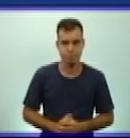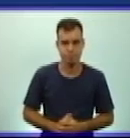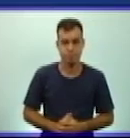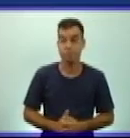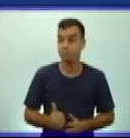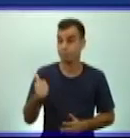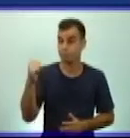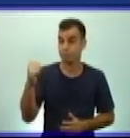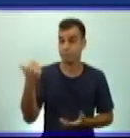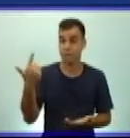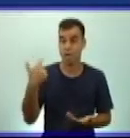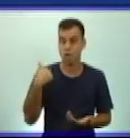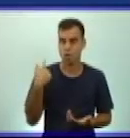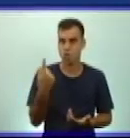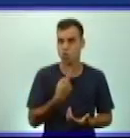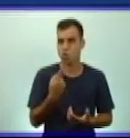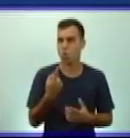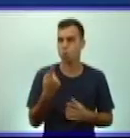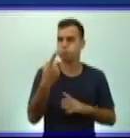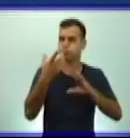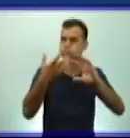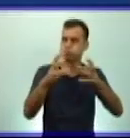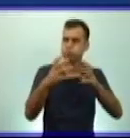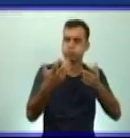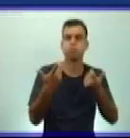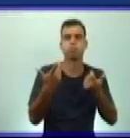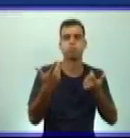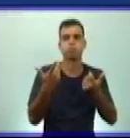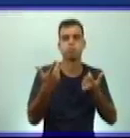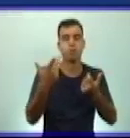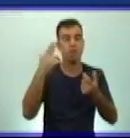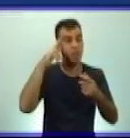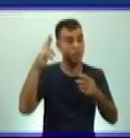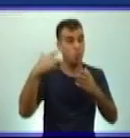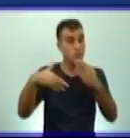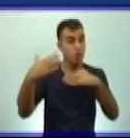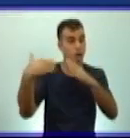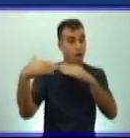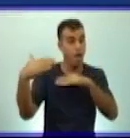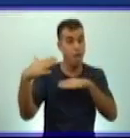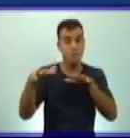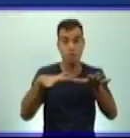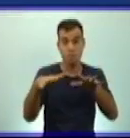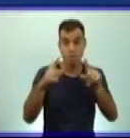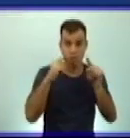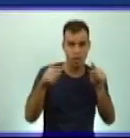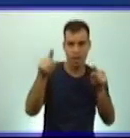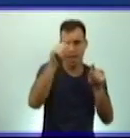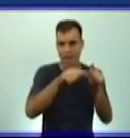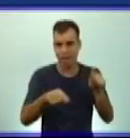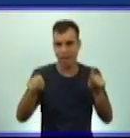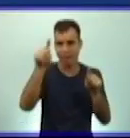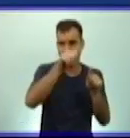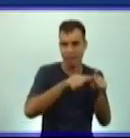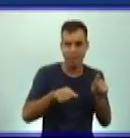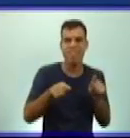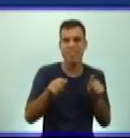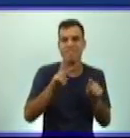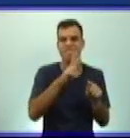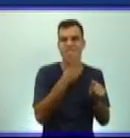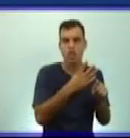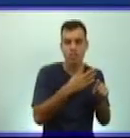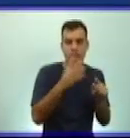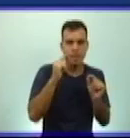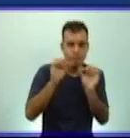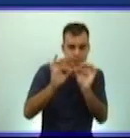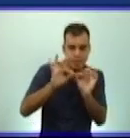nosotros sacamos algunas interpretaciones de proporcionalidad. Recuerdan, ¿verdad?, en los movimientos circunferenciales, entre la velocidad y el radio